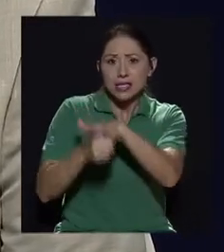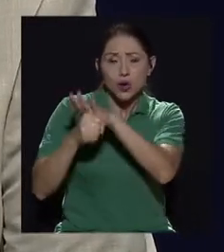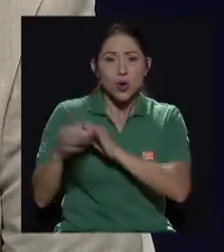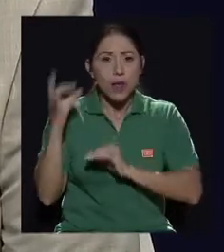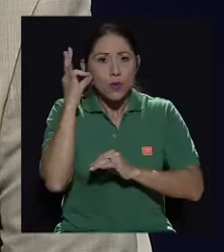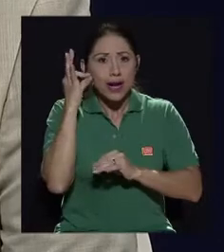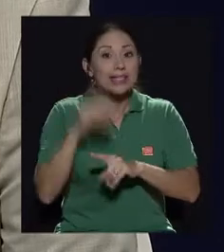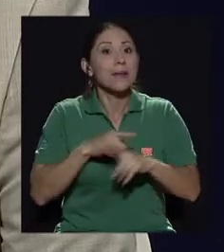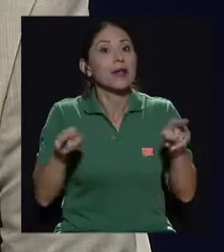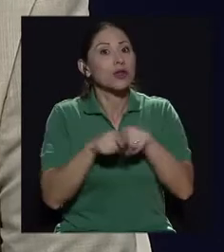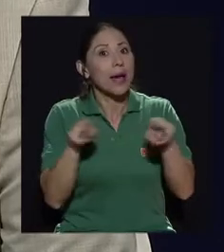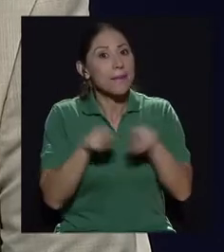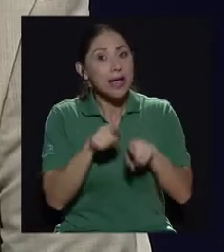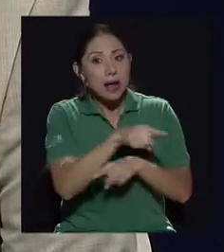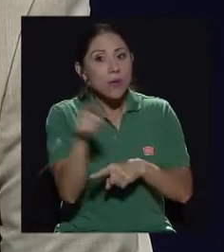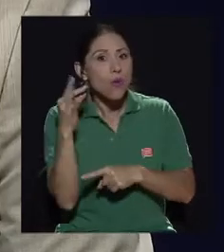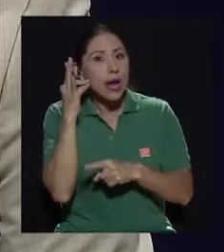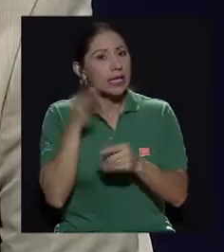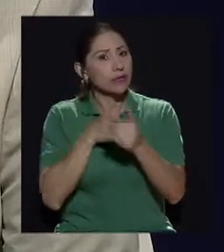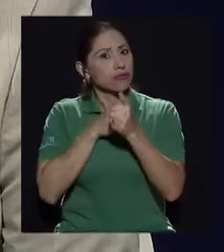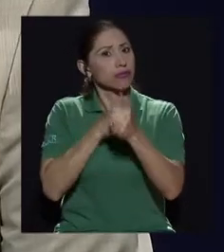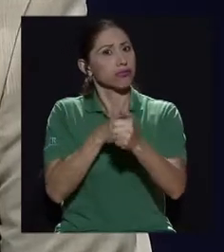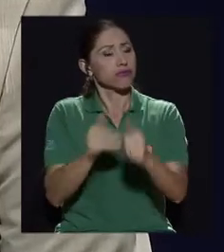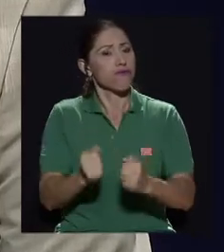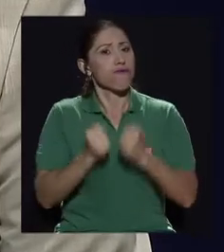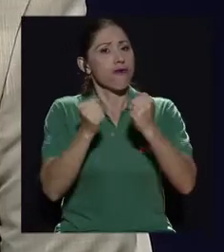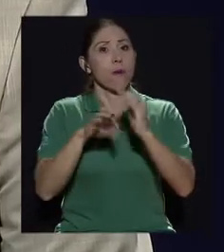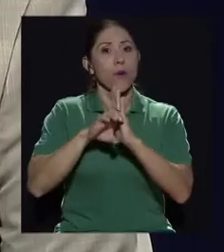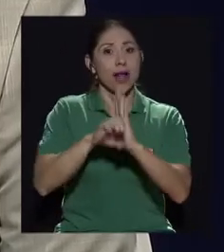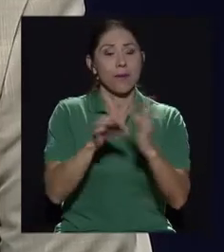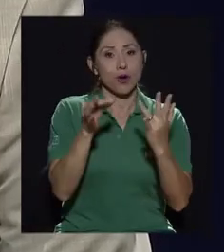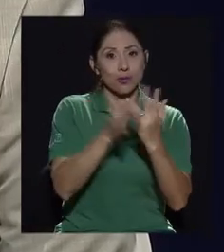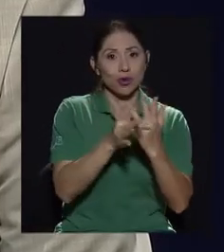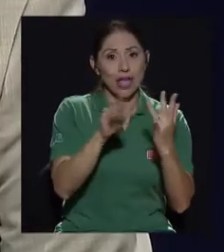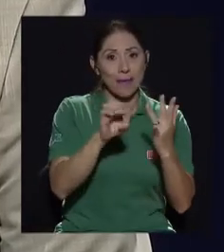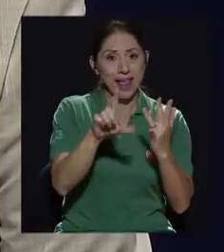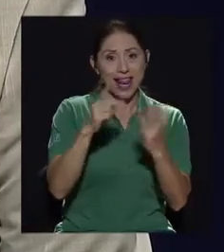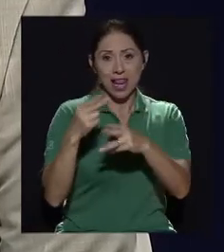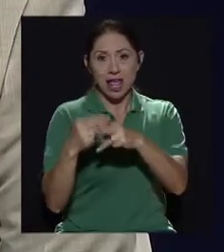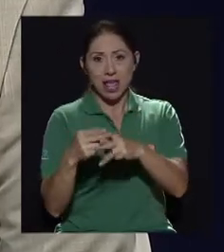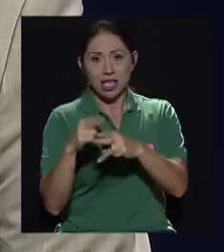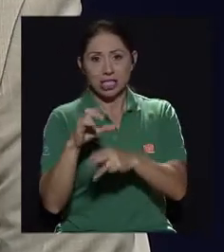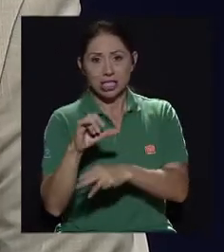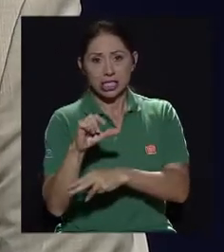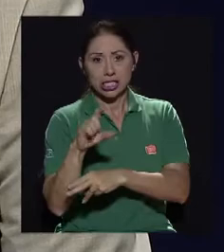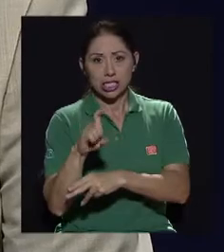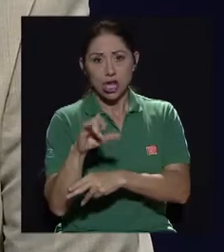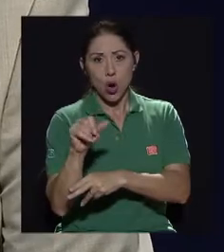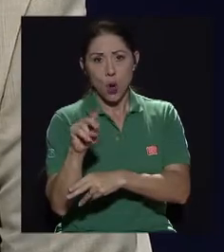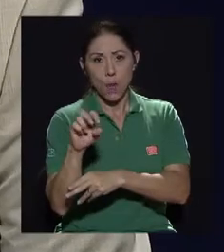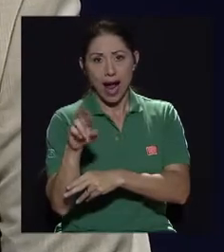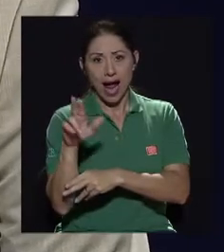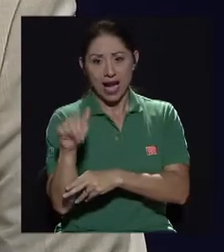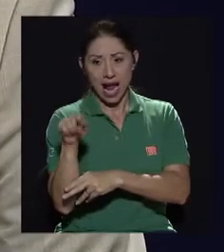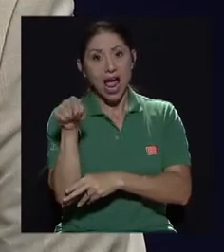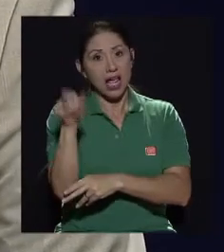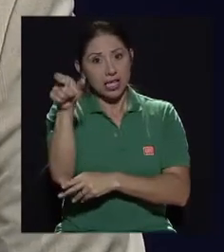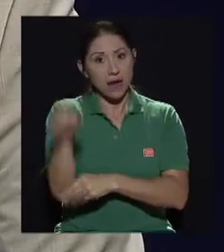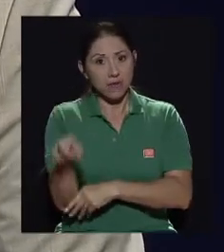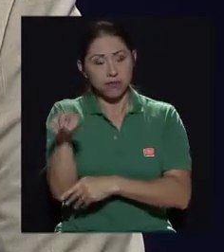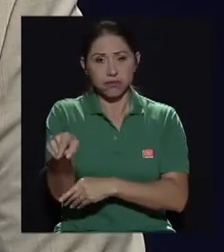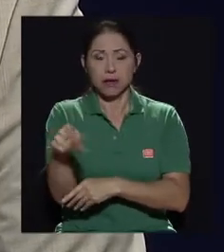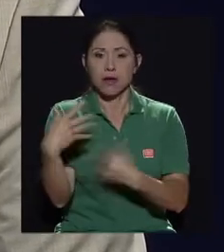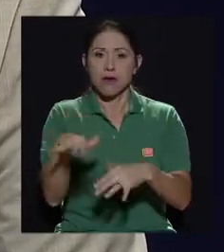liderazgo muy fuerte de las mujeres que se levantan en caso de sumar a la esposa de mel que llevó todo lo que fue este la